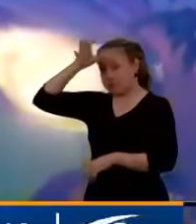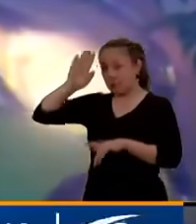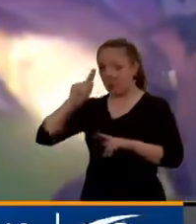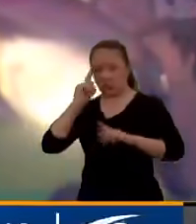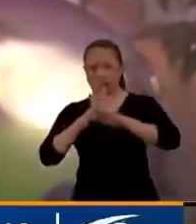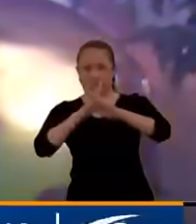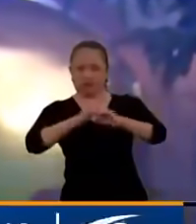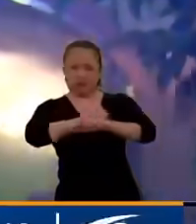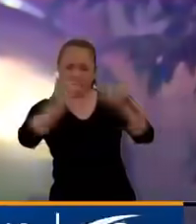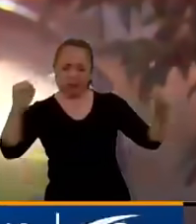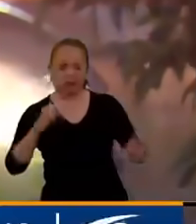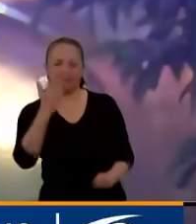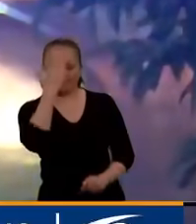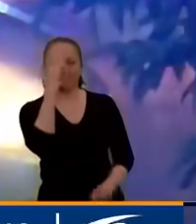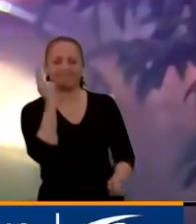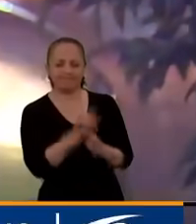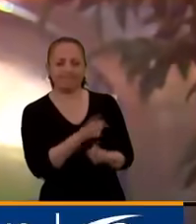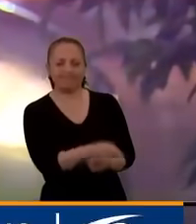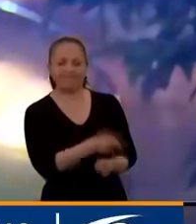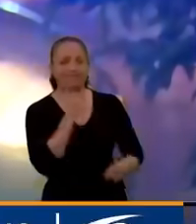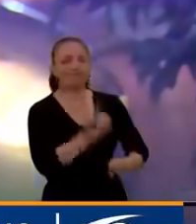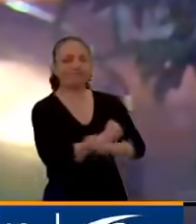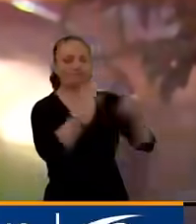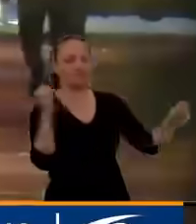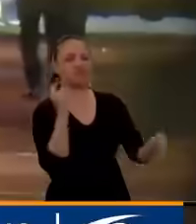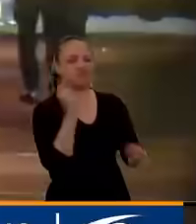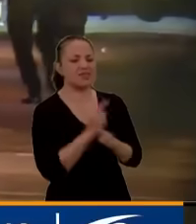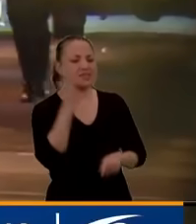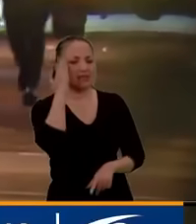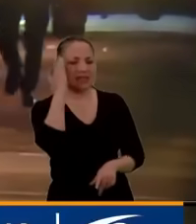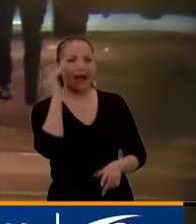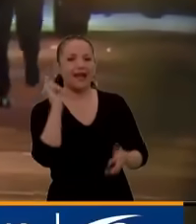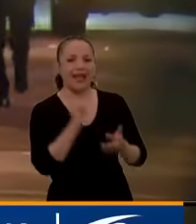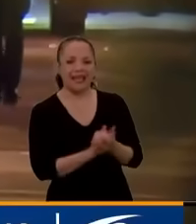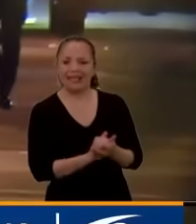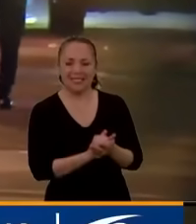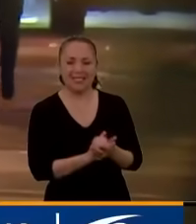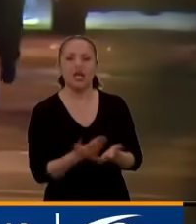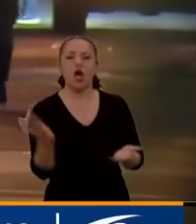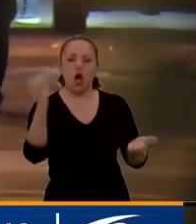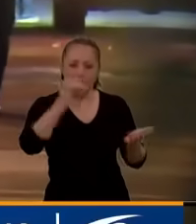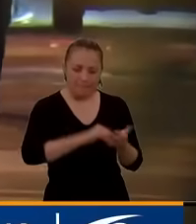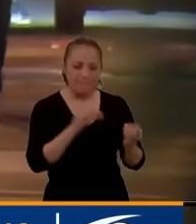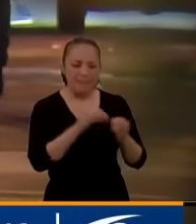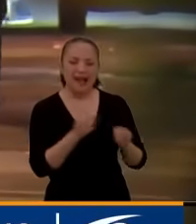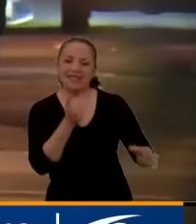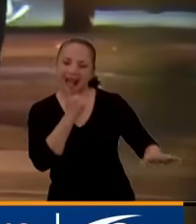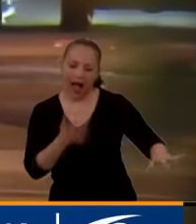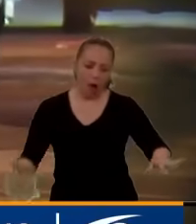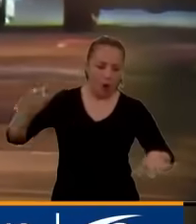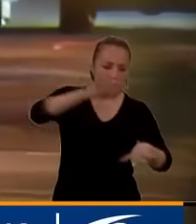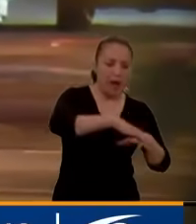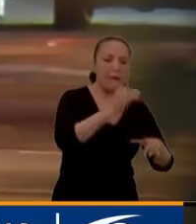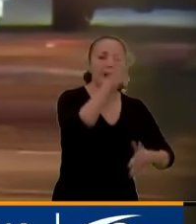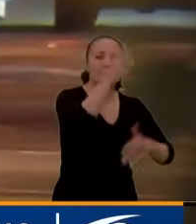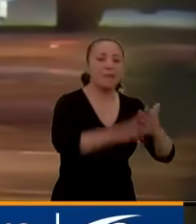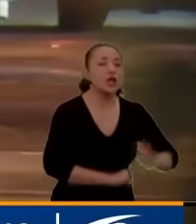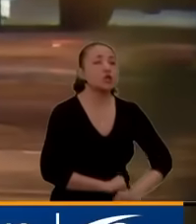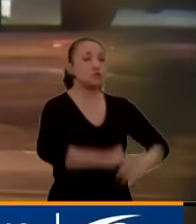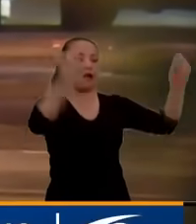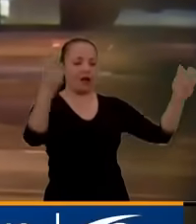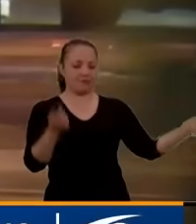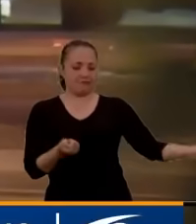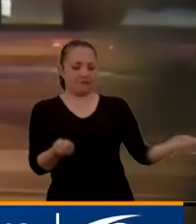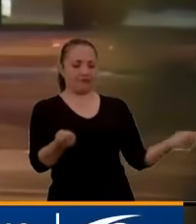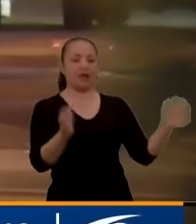la certeza de que se trataba de una carga explosiva y le lanzaron una nueva contracarga de agua para causar el estallido controlado, y